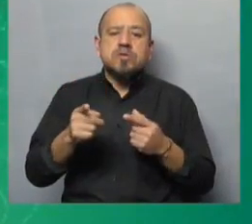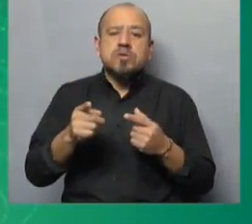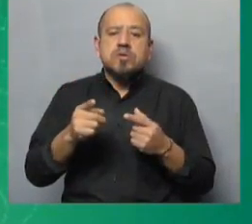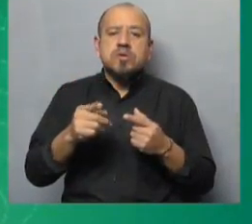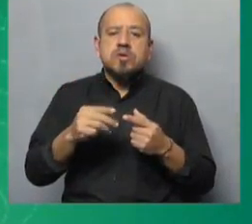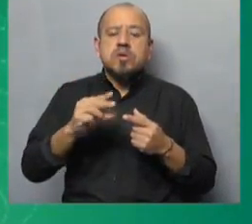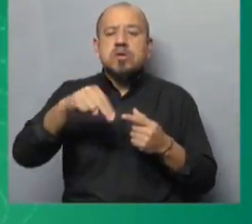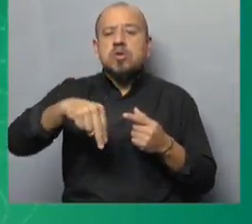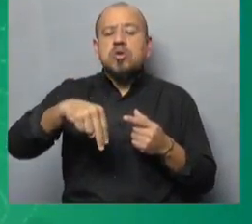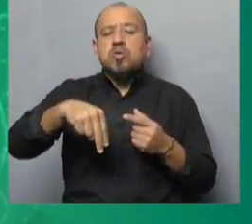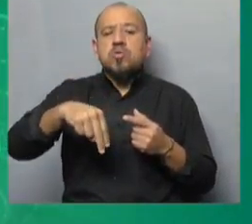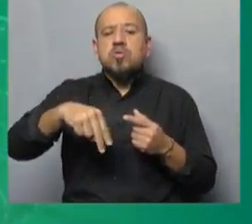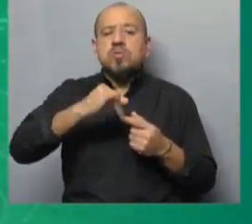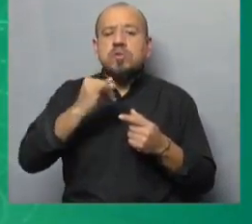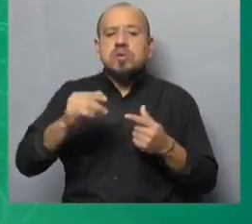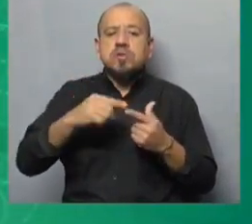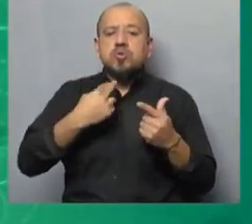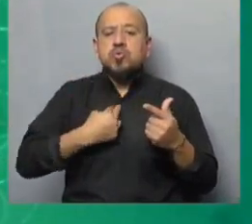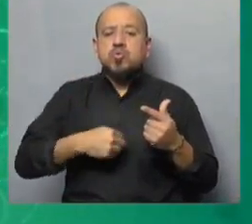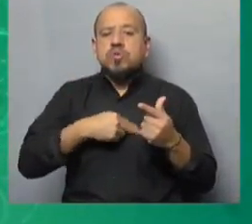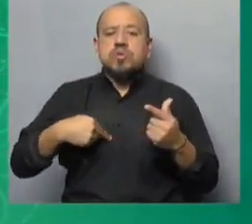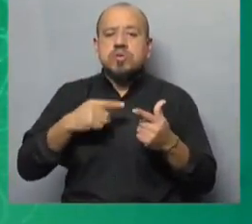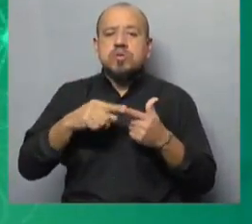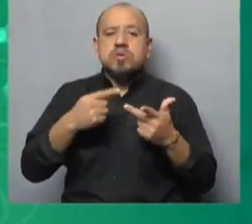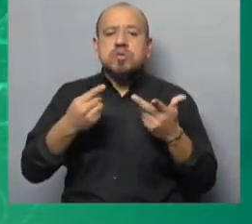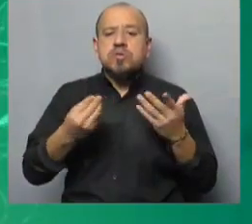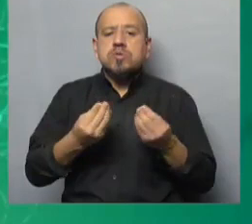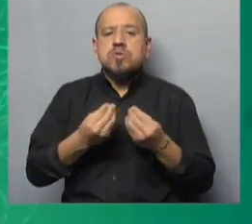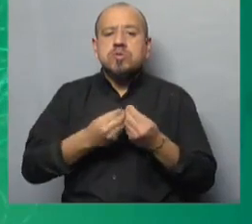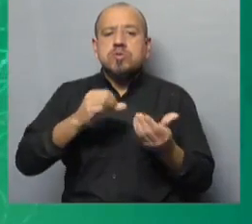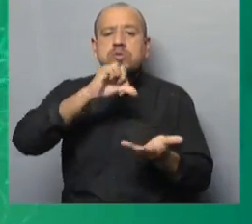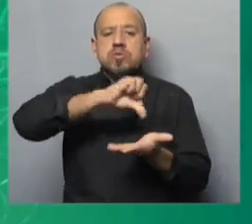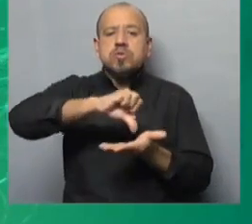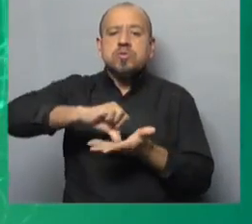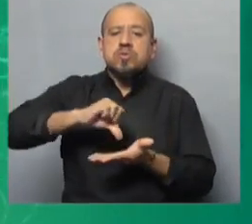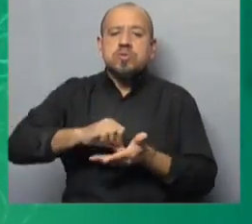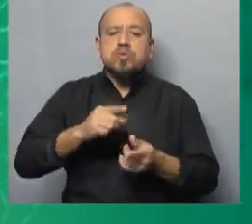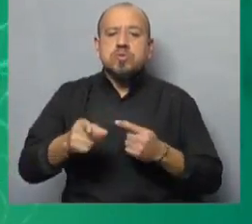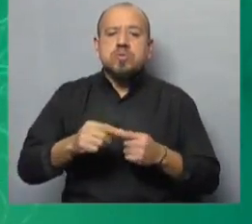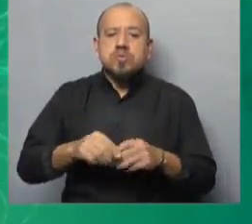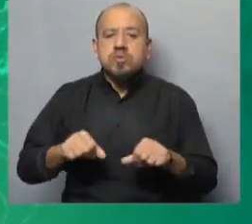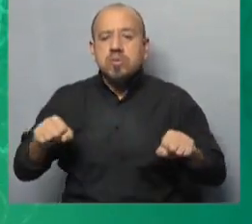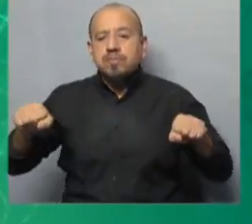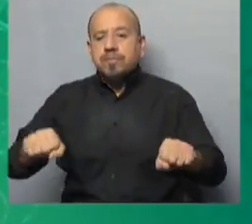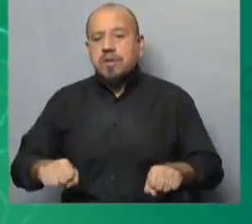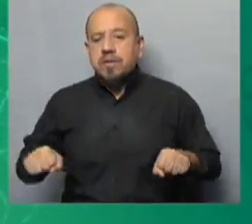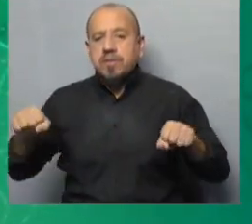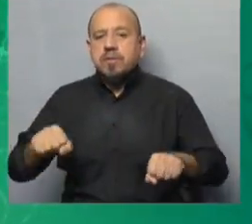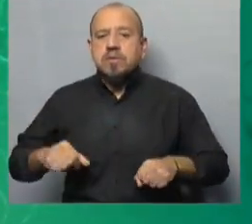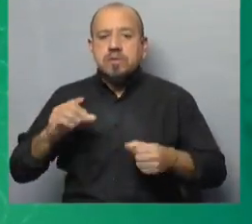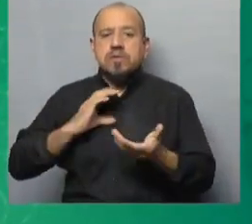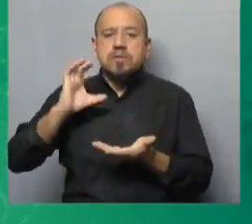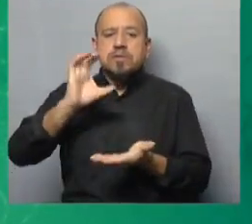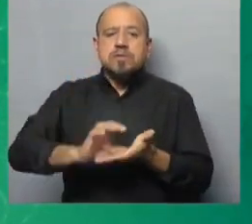zelanda superamos países como suiza montones de países que sé que son líderes en líderes en el remo y que tienen un montón de inversión